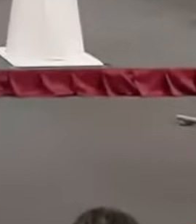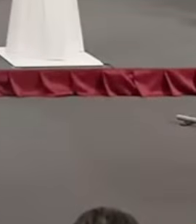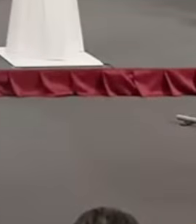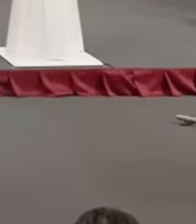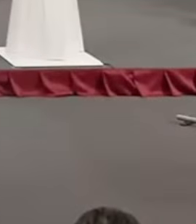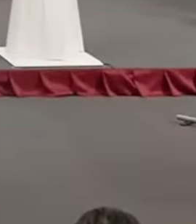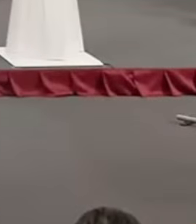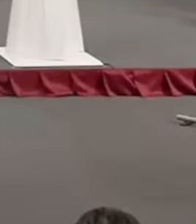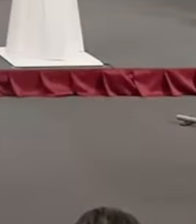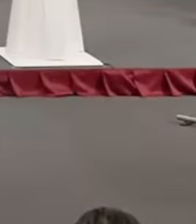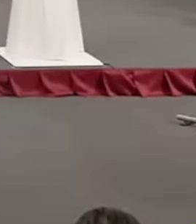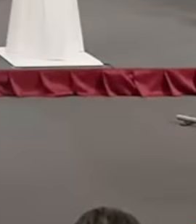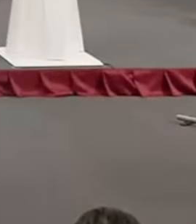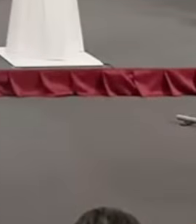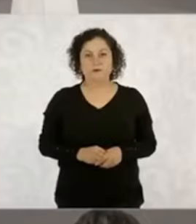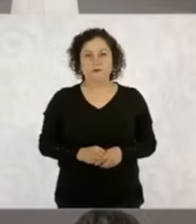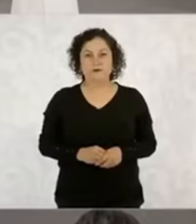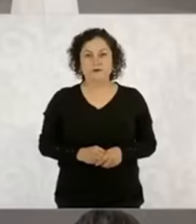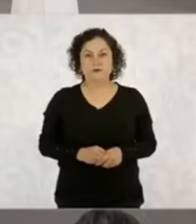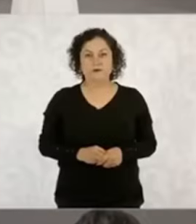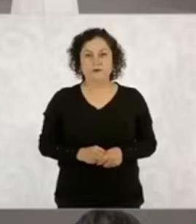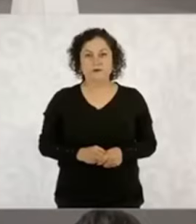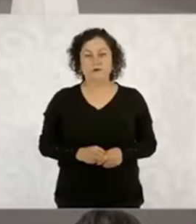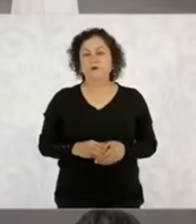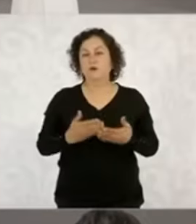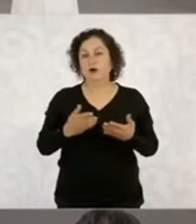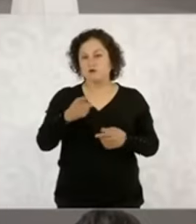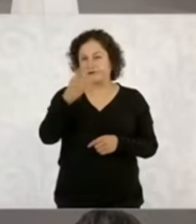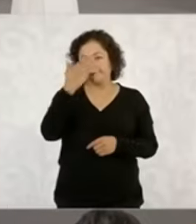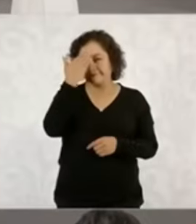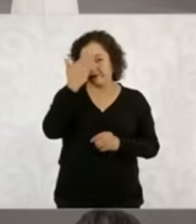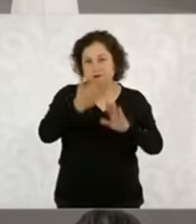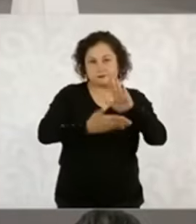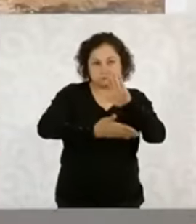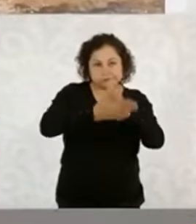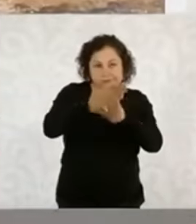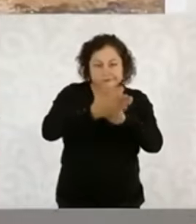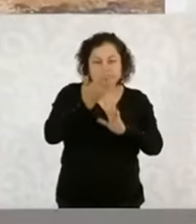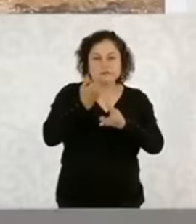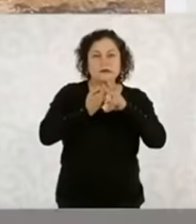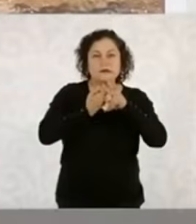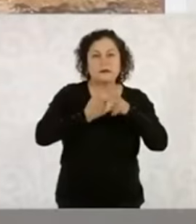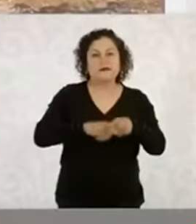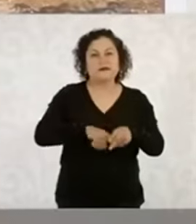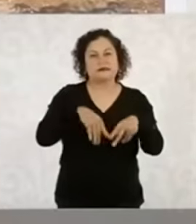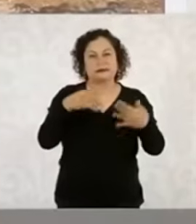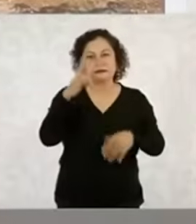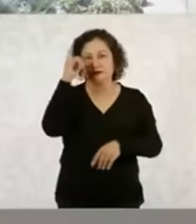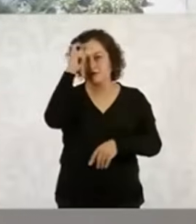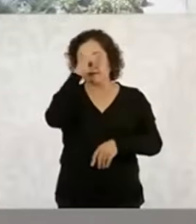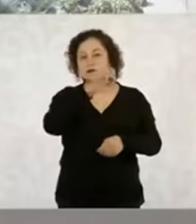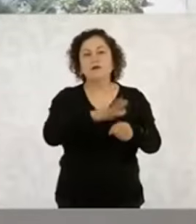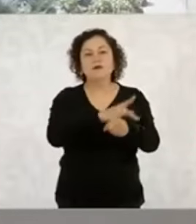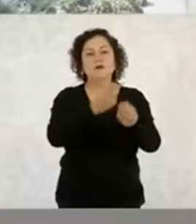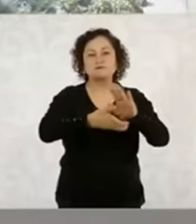es de las partes más complejas la cimentación, y ya están arrancando. Adelante.